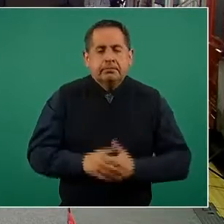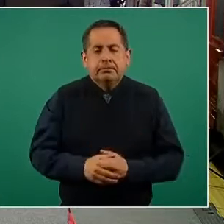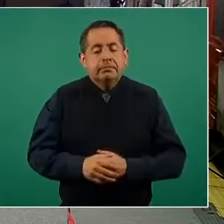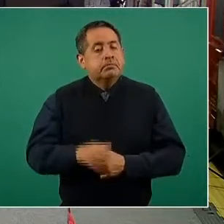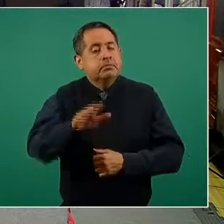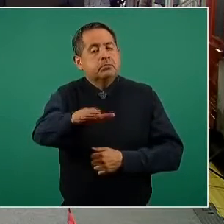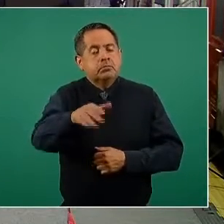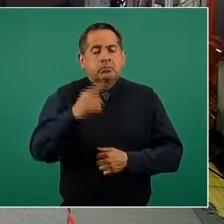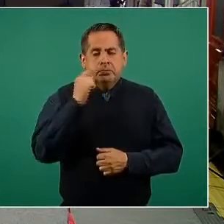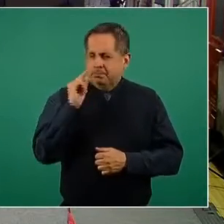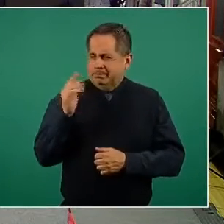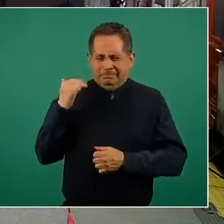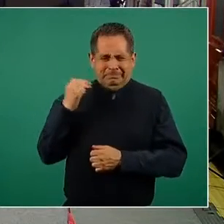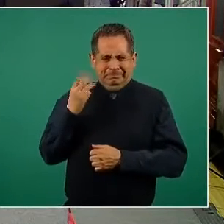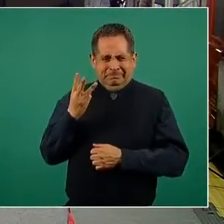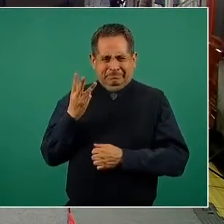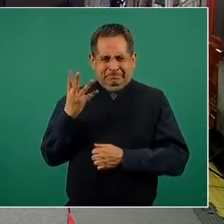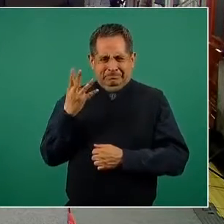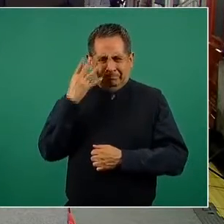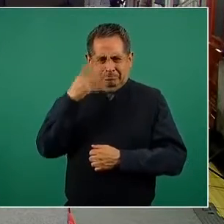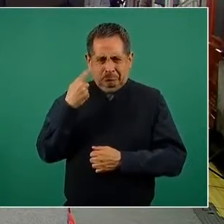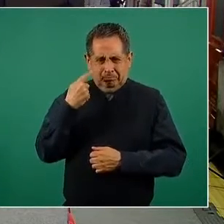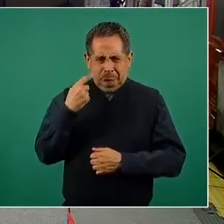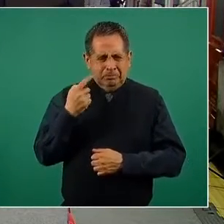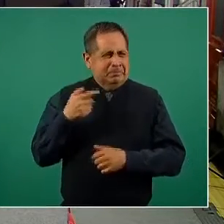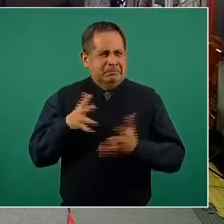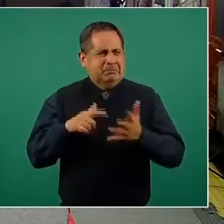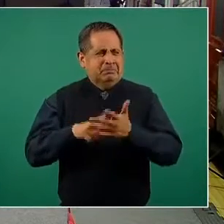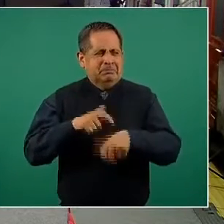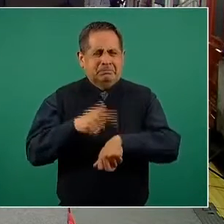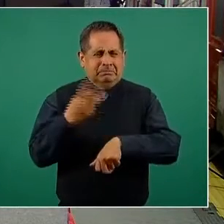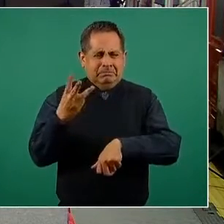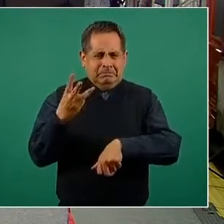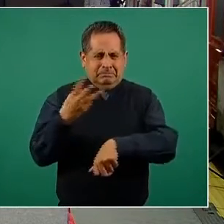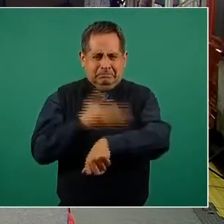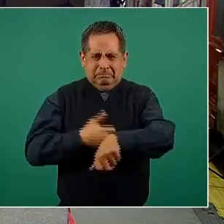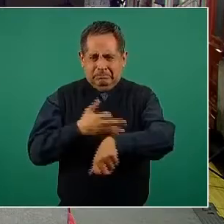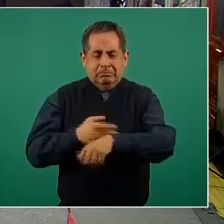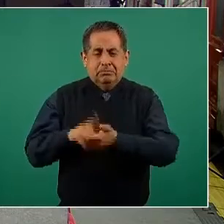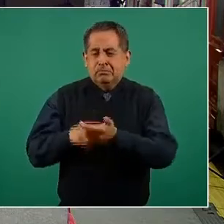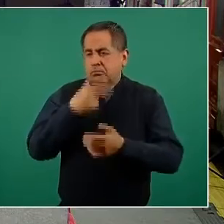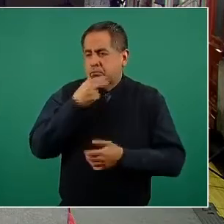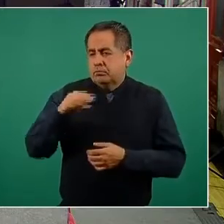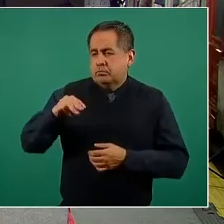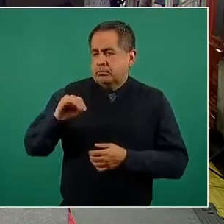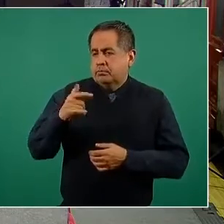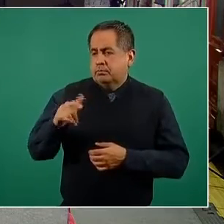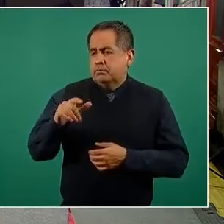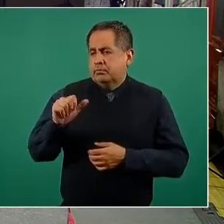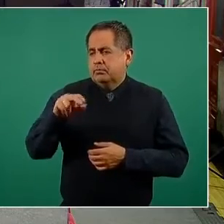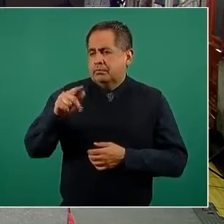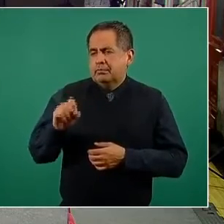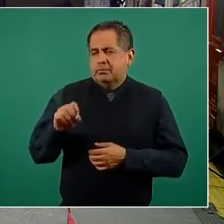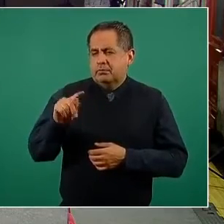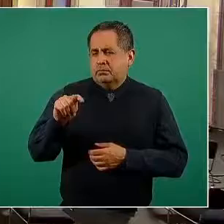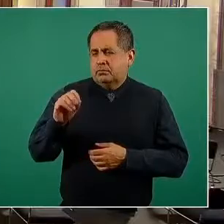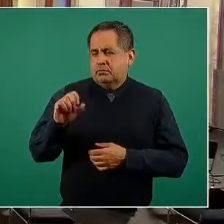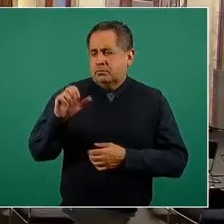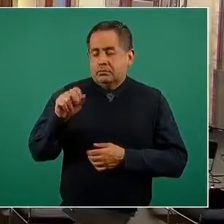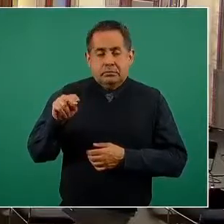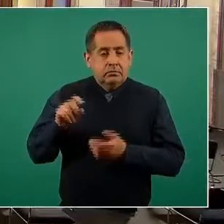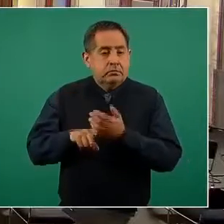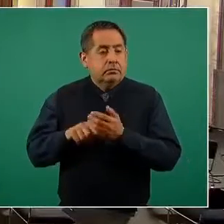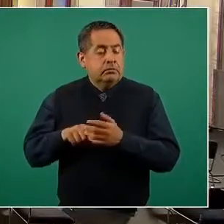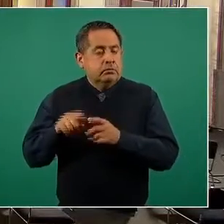unas 3 horas, 4, como a las 3 de la tarde, Miguel Ángel Toscano, quien estudia al frente de COFEPRIS en el periodo